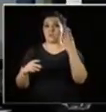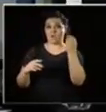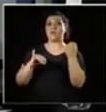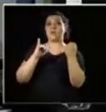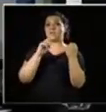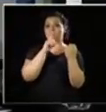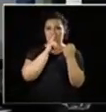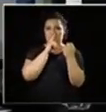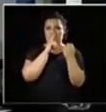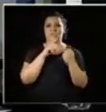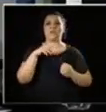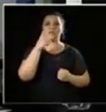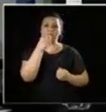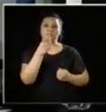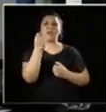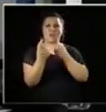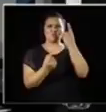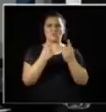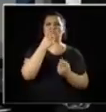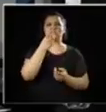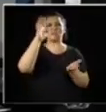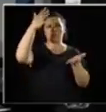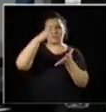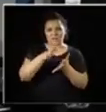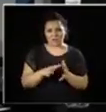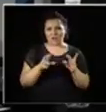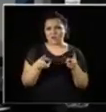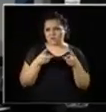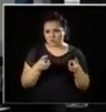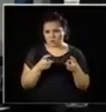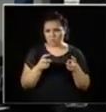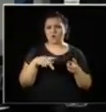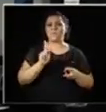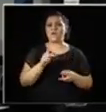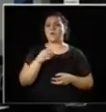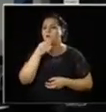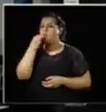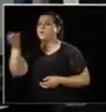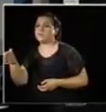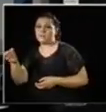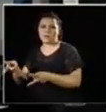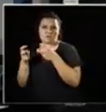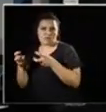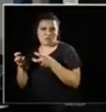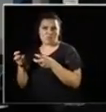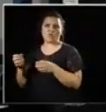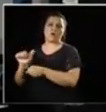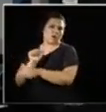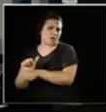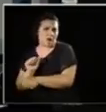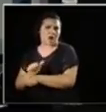oficiales se habla de reducción en algunas modalidades del robo, existe un aumento en las denuncias de robo a negocio, robo vehículo con violencia